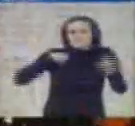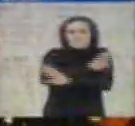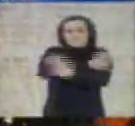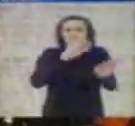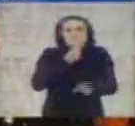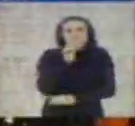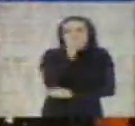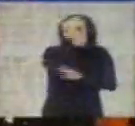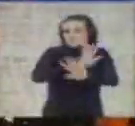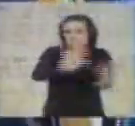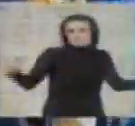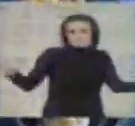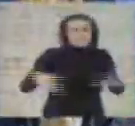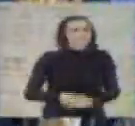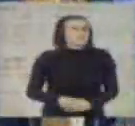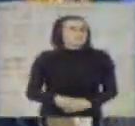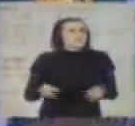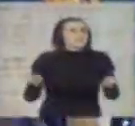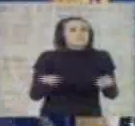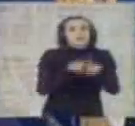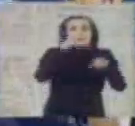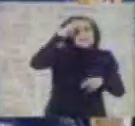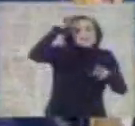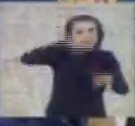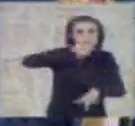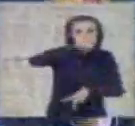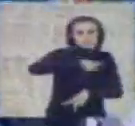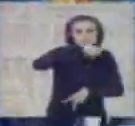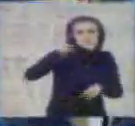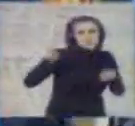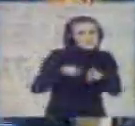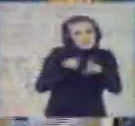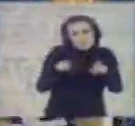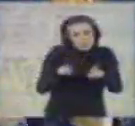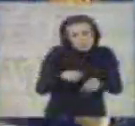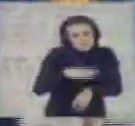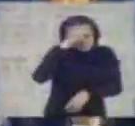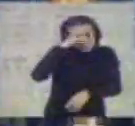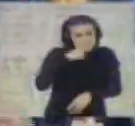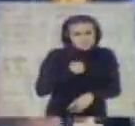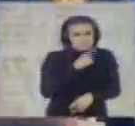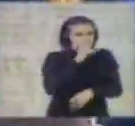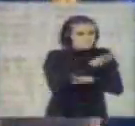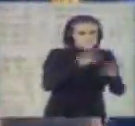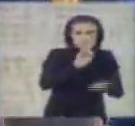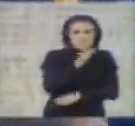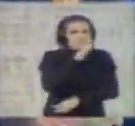bonito. Aunque tengas la razón, padre, yo no me callo, estoy muy